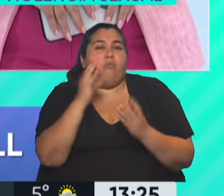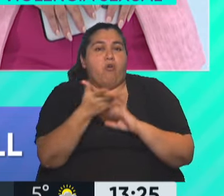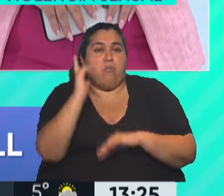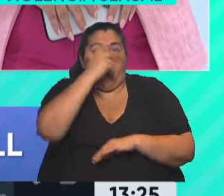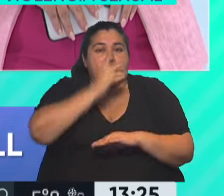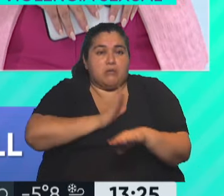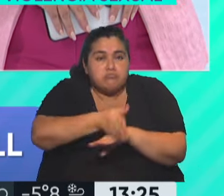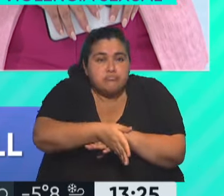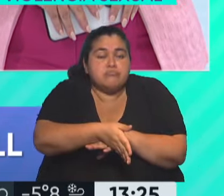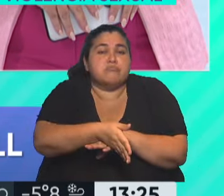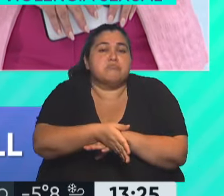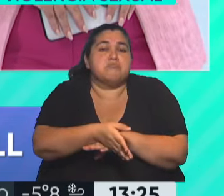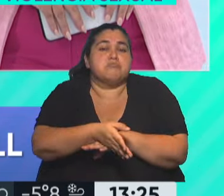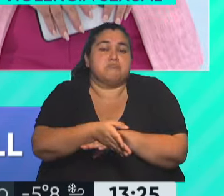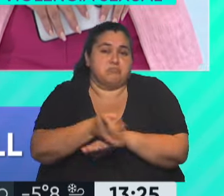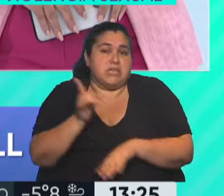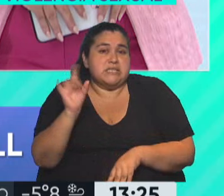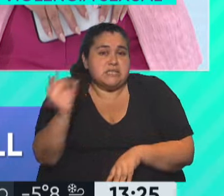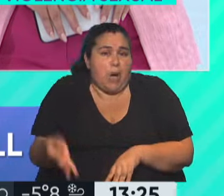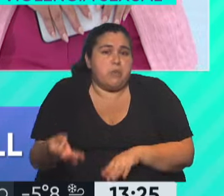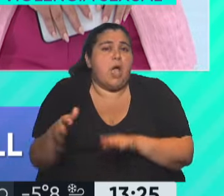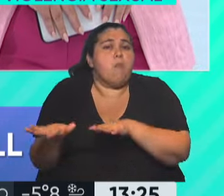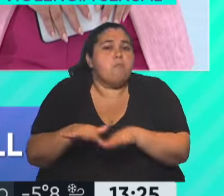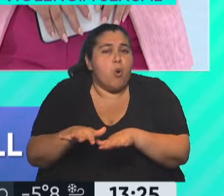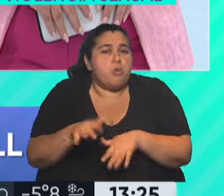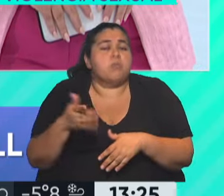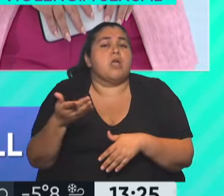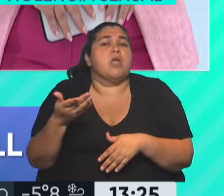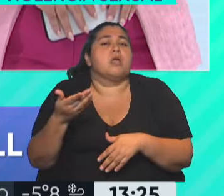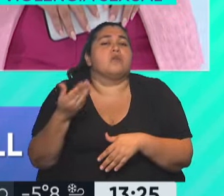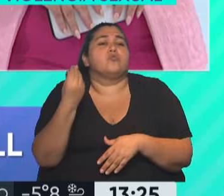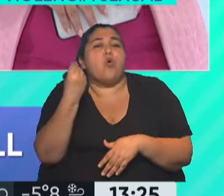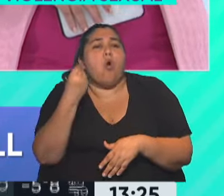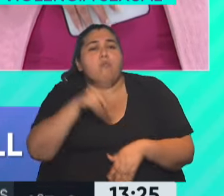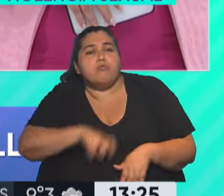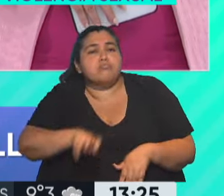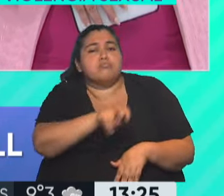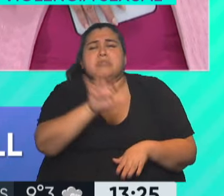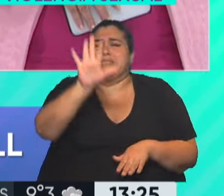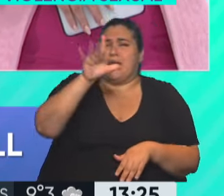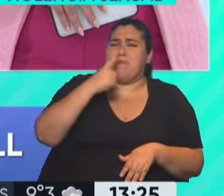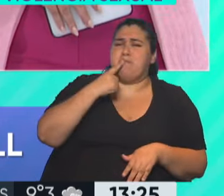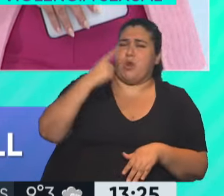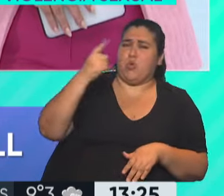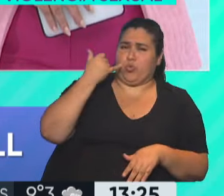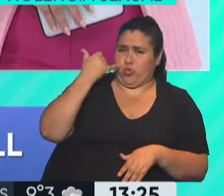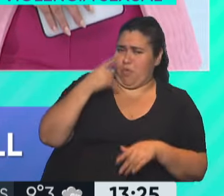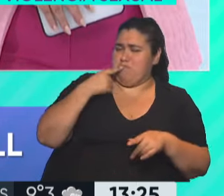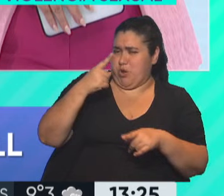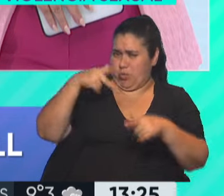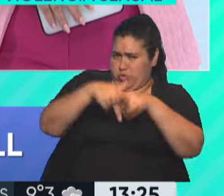hotel. Sabía los movimientos por dónde ir. Pero discúlpeme que lo interrumpa, ¿no? Sí.